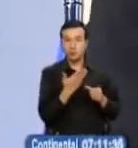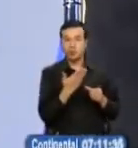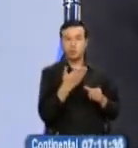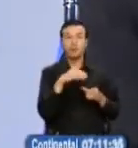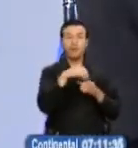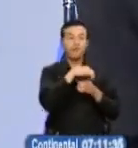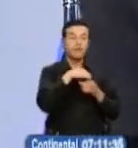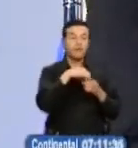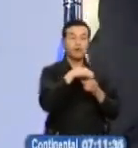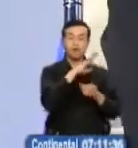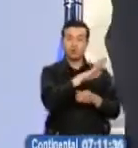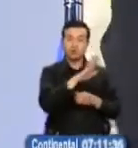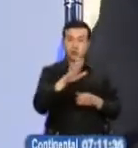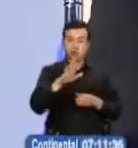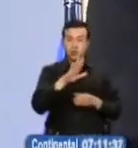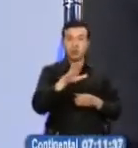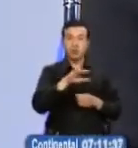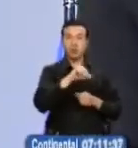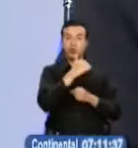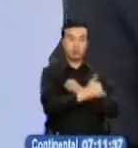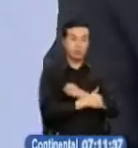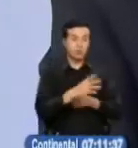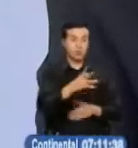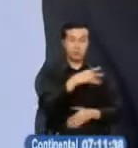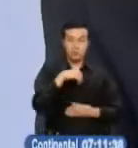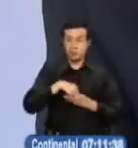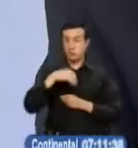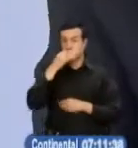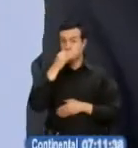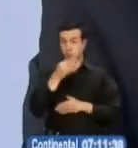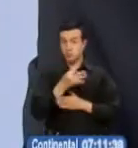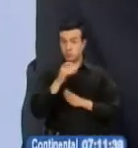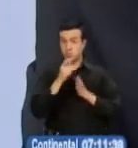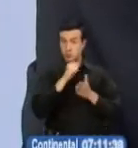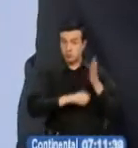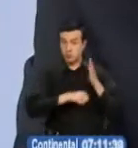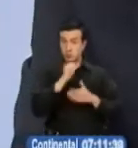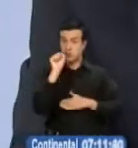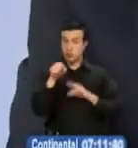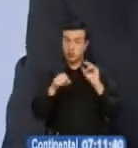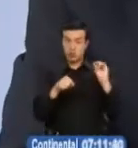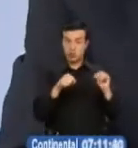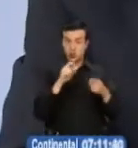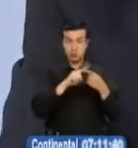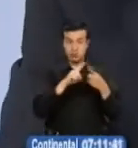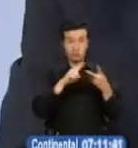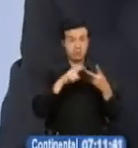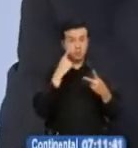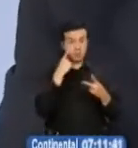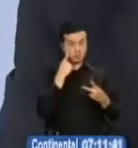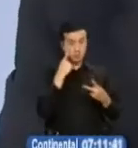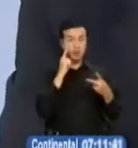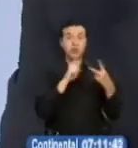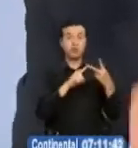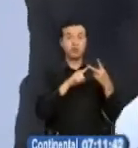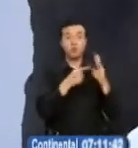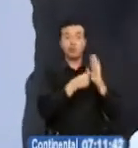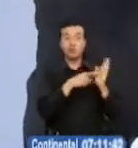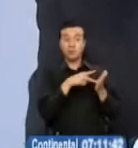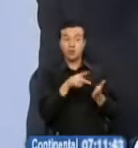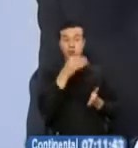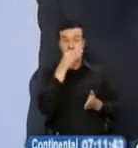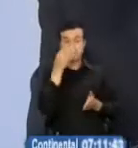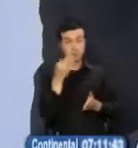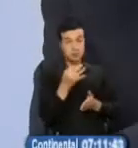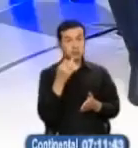de los fondos que se sacaron, ¿es de origen lícito? Y segundo, ¿hubo evasión de impuestos? Eso es lo